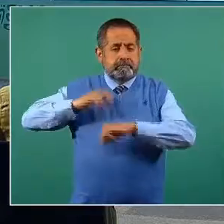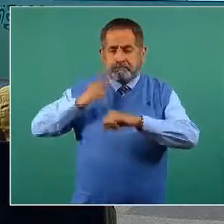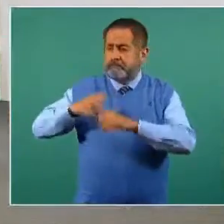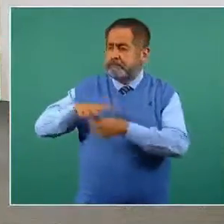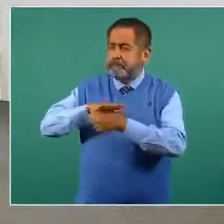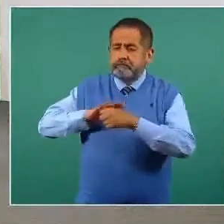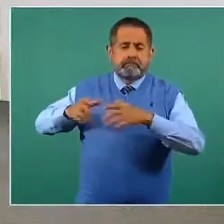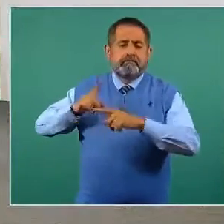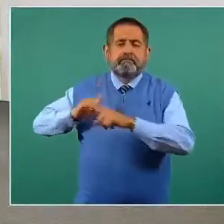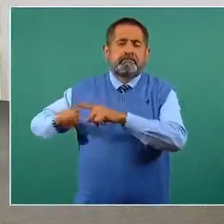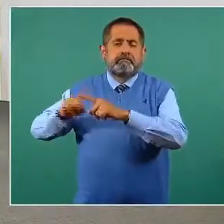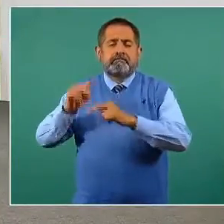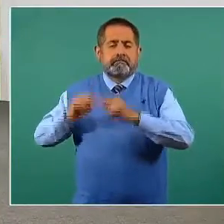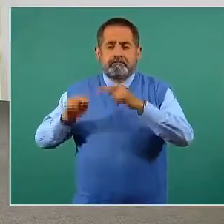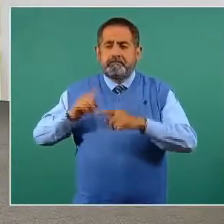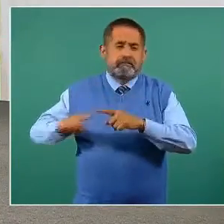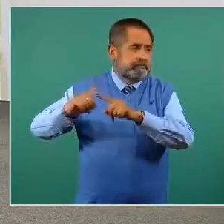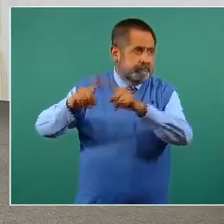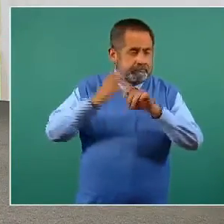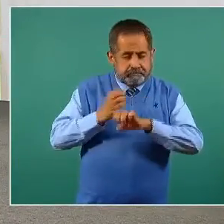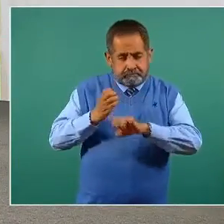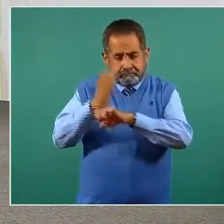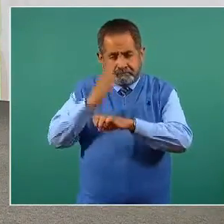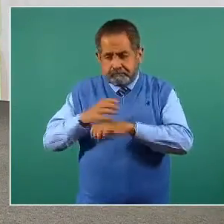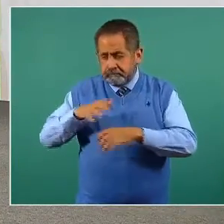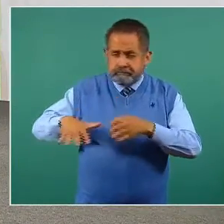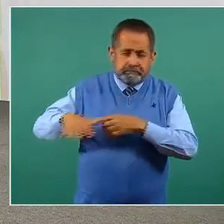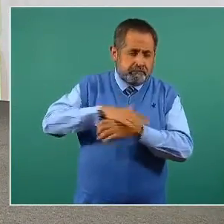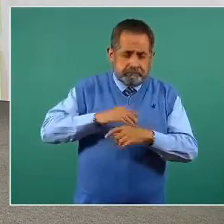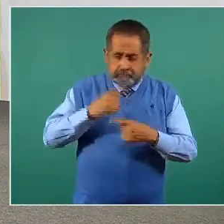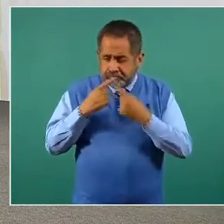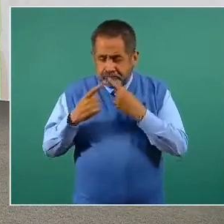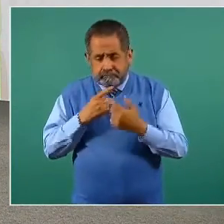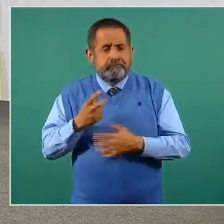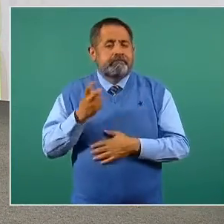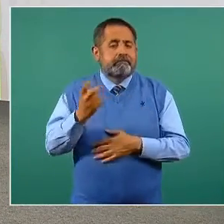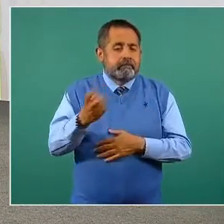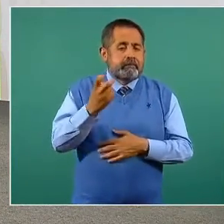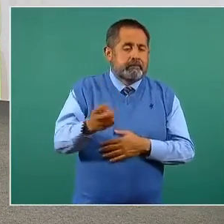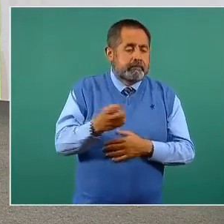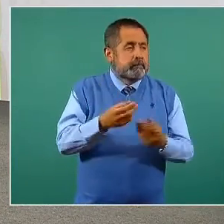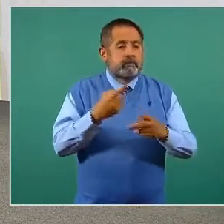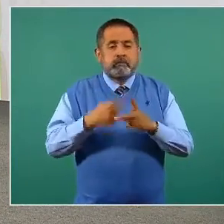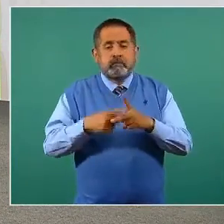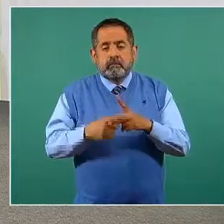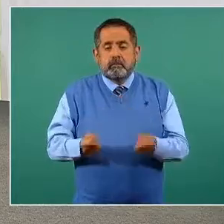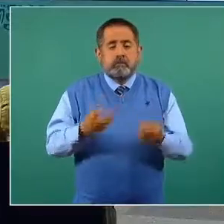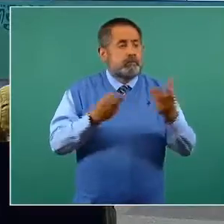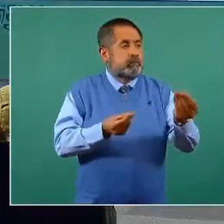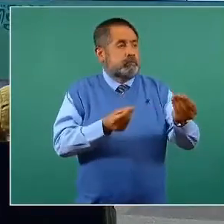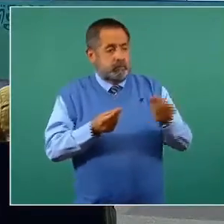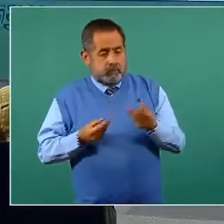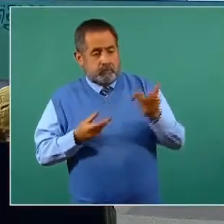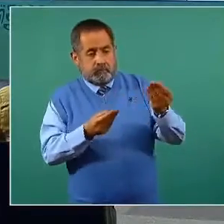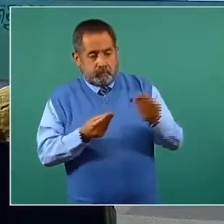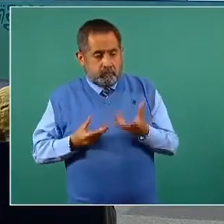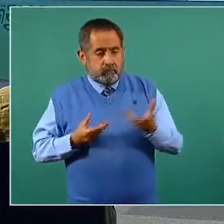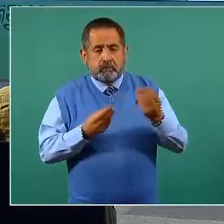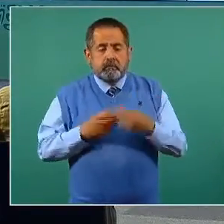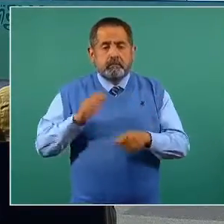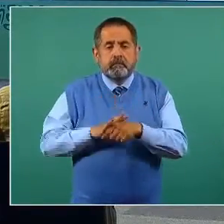decíamos, en niveles estatales también, y entonces esto es lo que en un momento determinado, y lo hemos estado también mencionando en